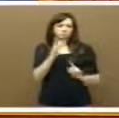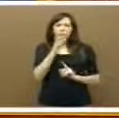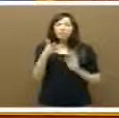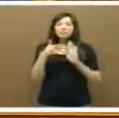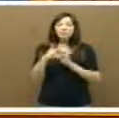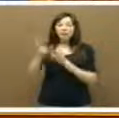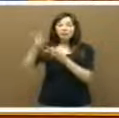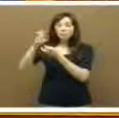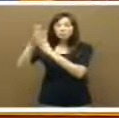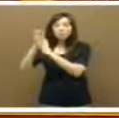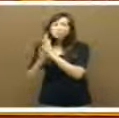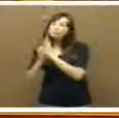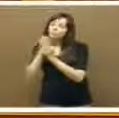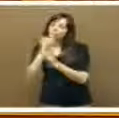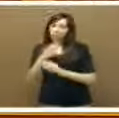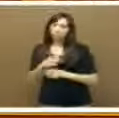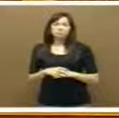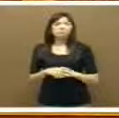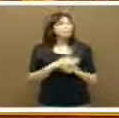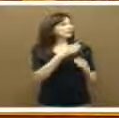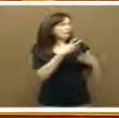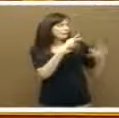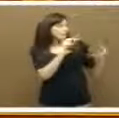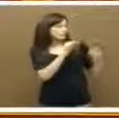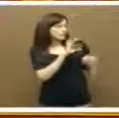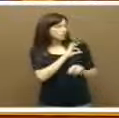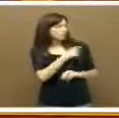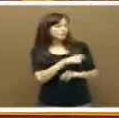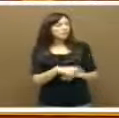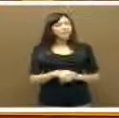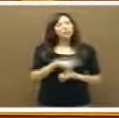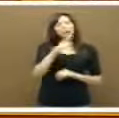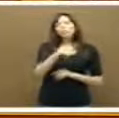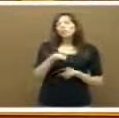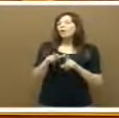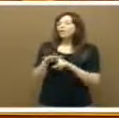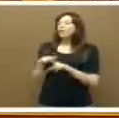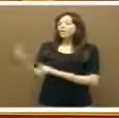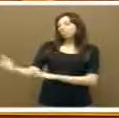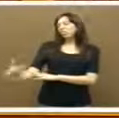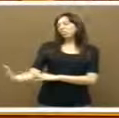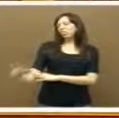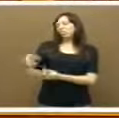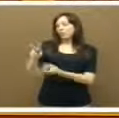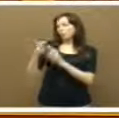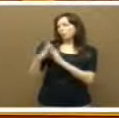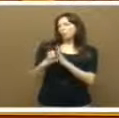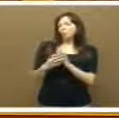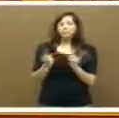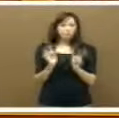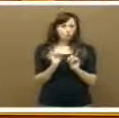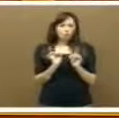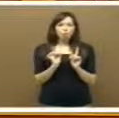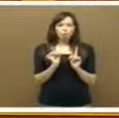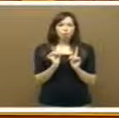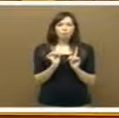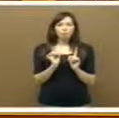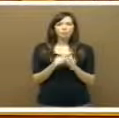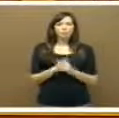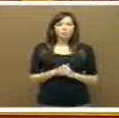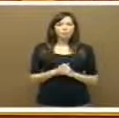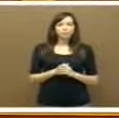señor consejero. Termino, señor presidente. No minimicemos ese impacto. por una vez, pero vamos